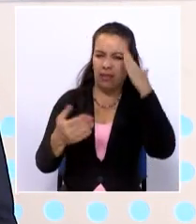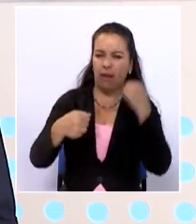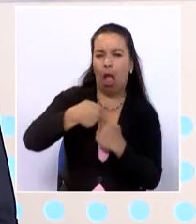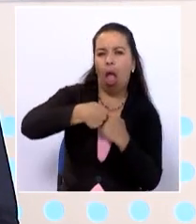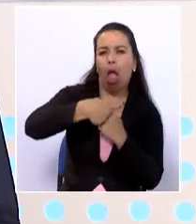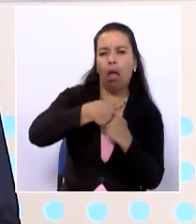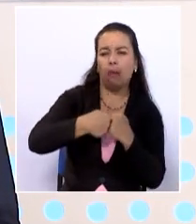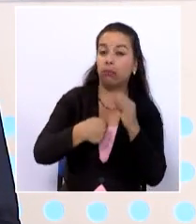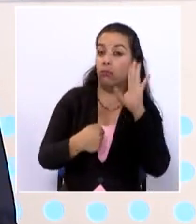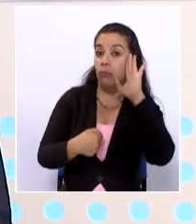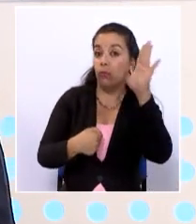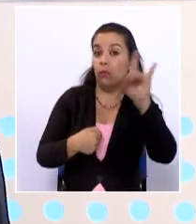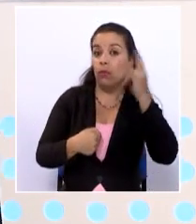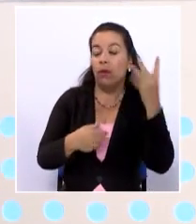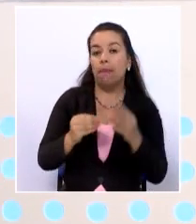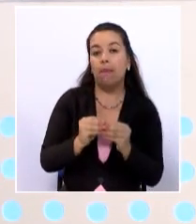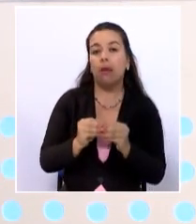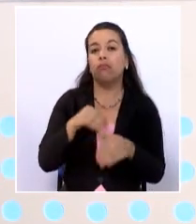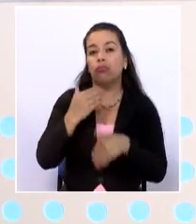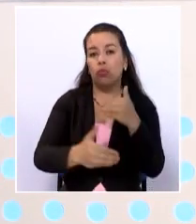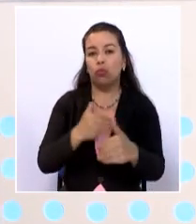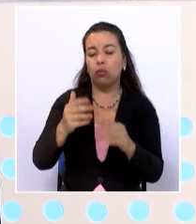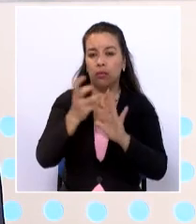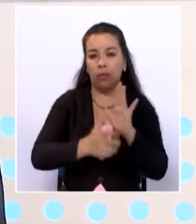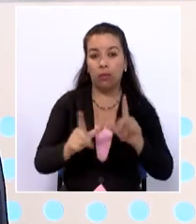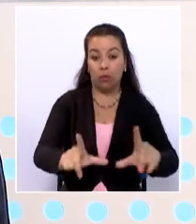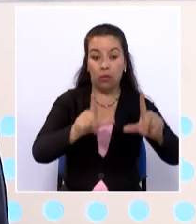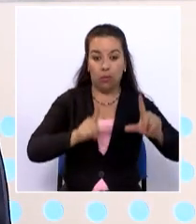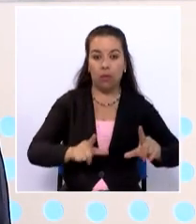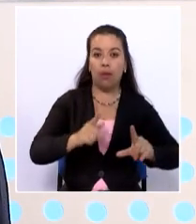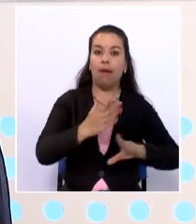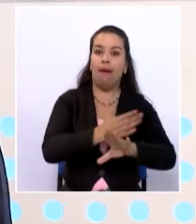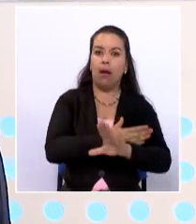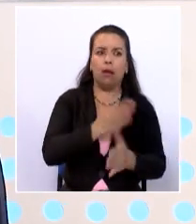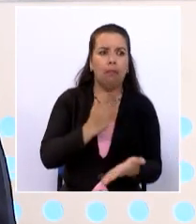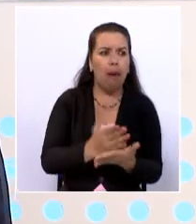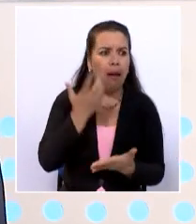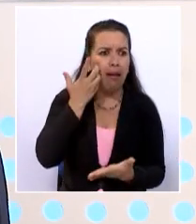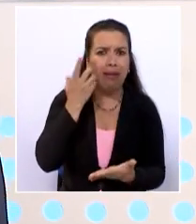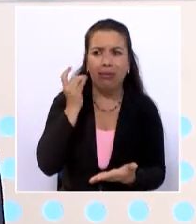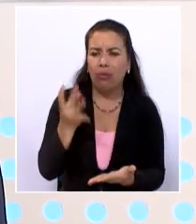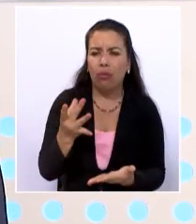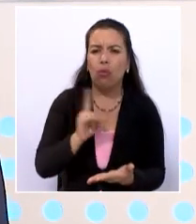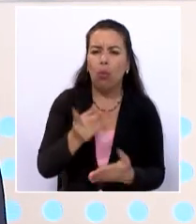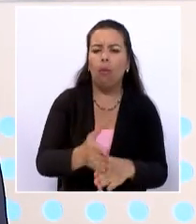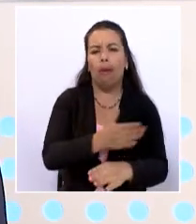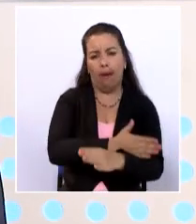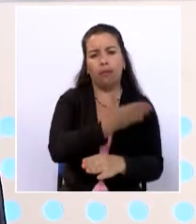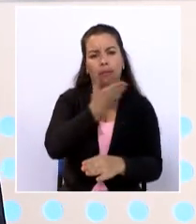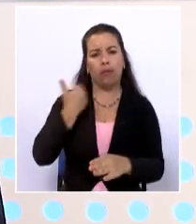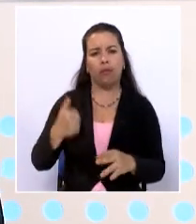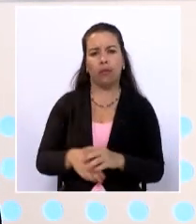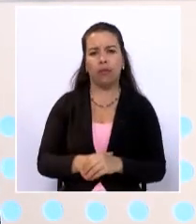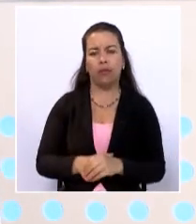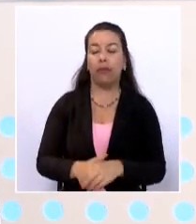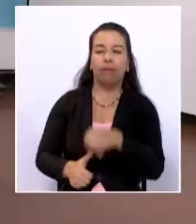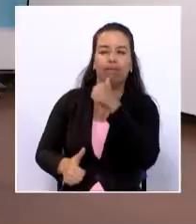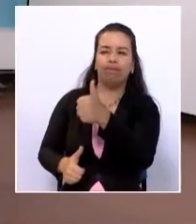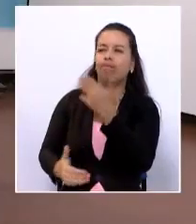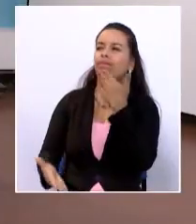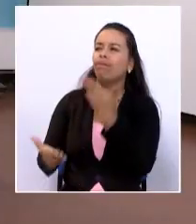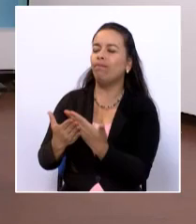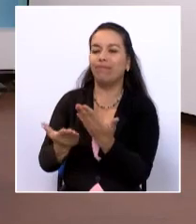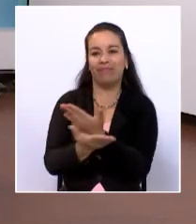y eventualmente hacer un proceso diagnóstico preventivo no esperemos el dolor no esperemos la inflamación y la lesión para fluir perfecto muchas